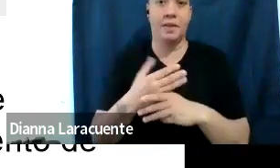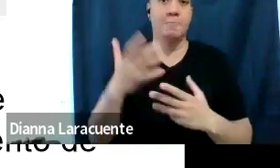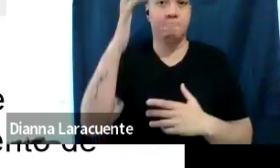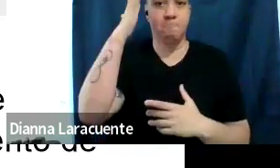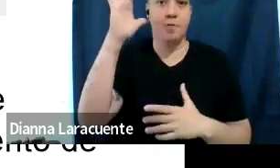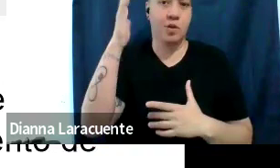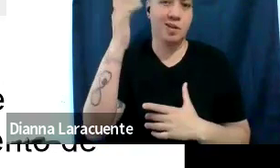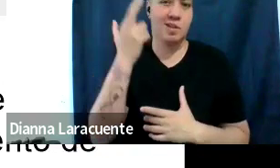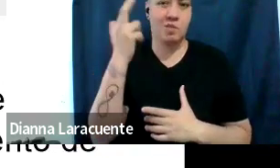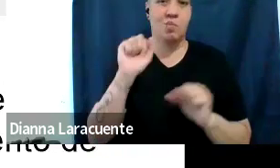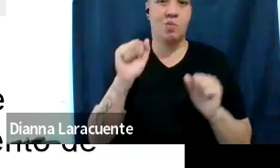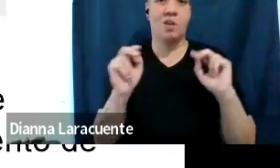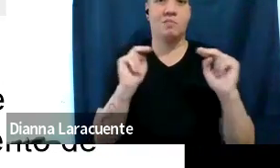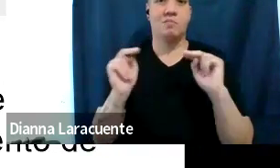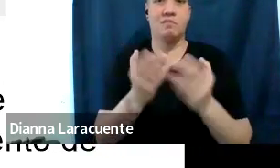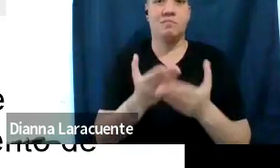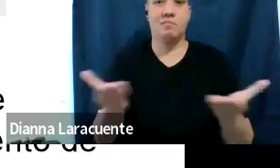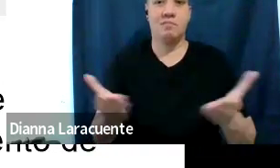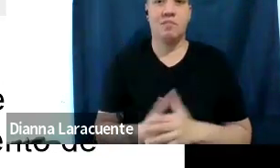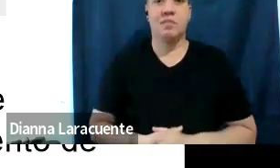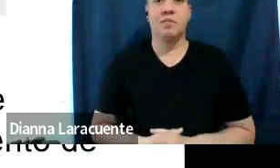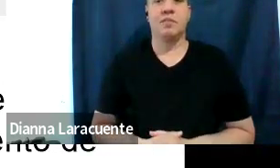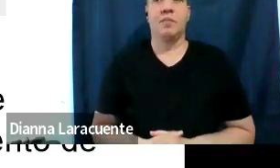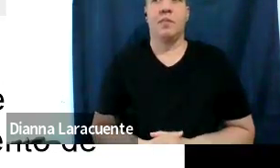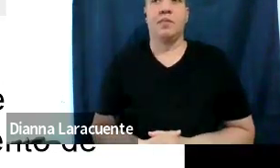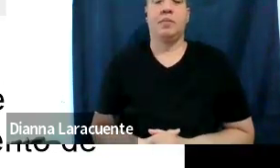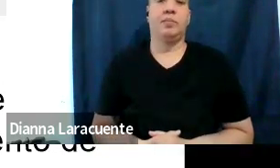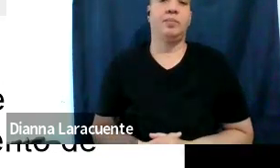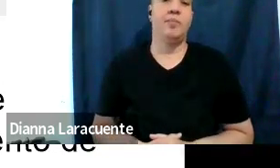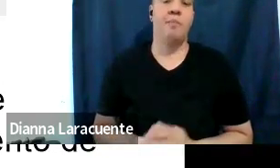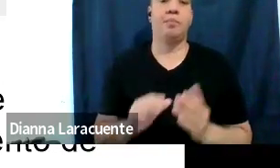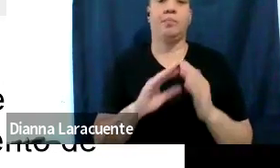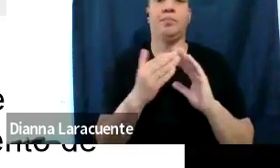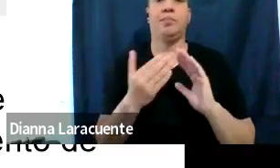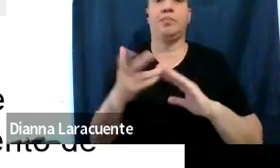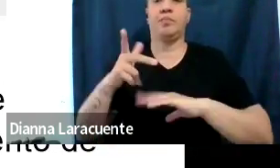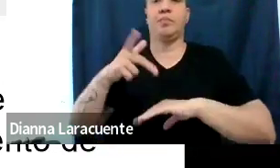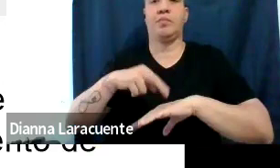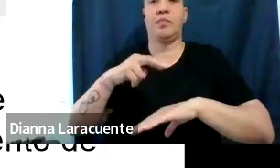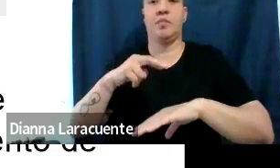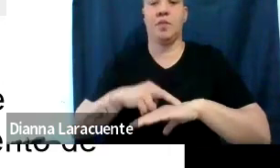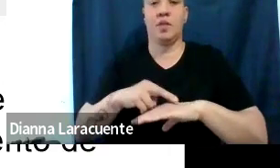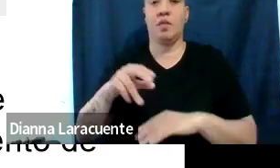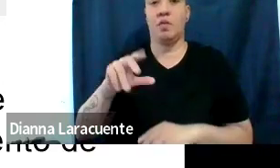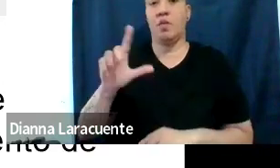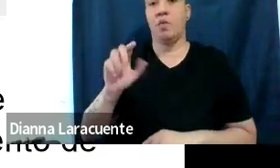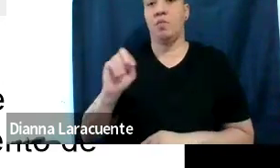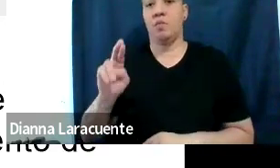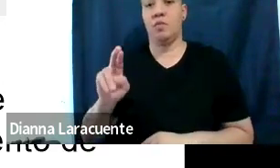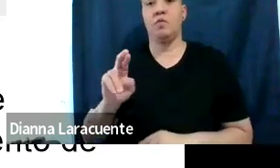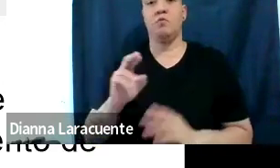cosas. Y fíjense, el pueblo de Puerto Rico encontró en Muñoz un eco de sí